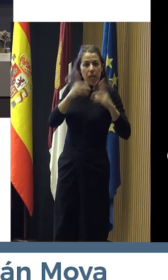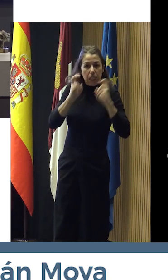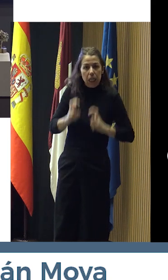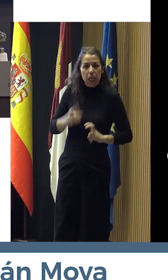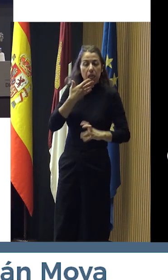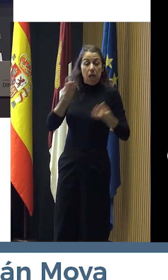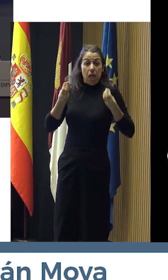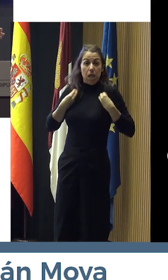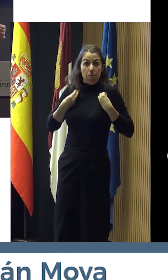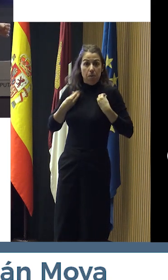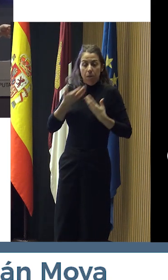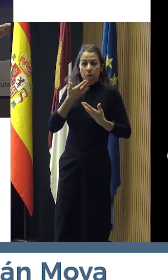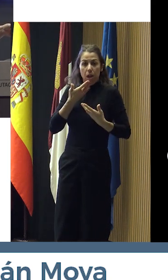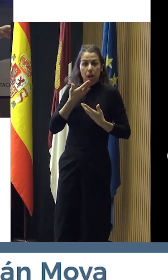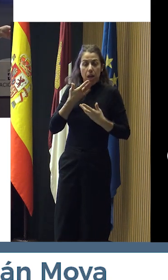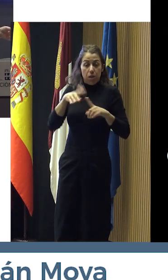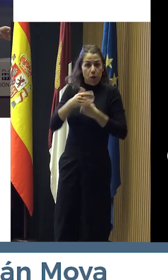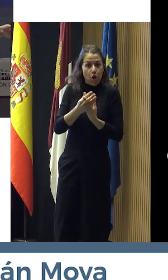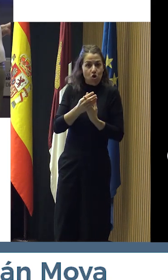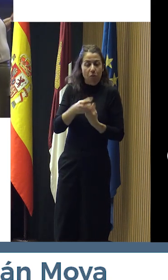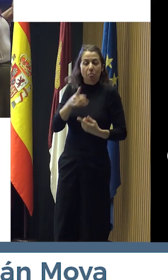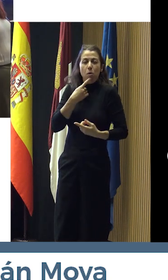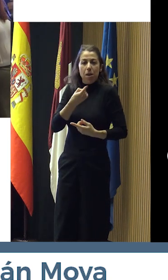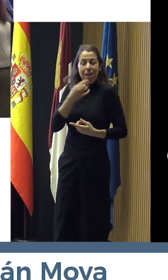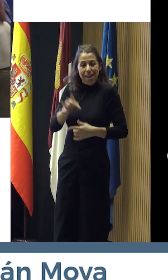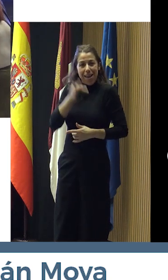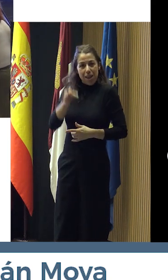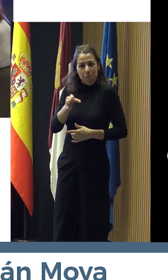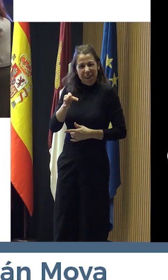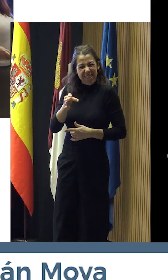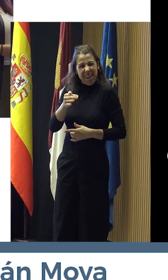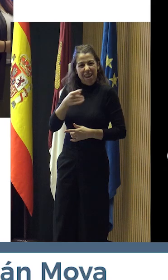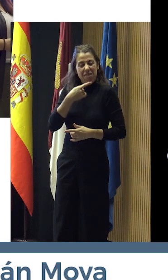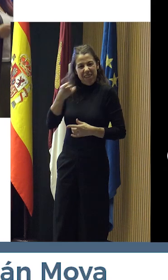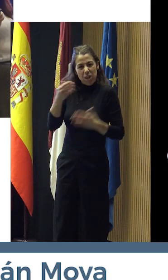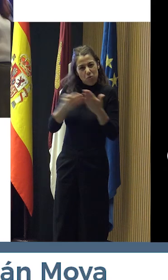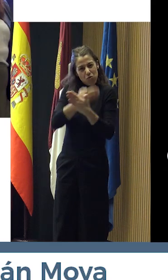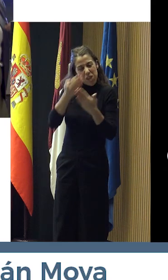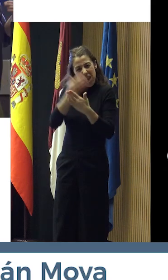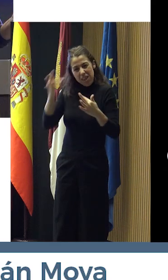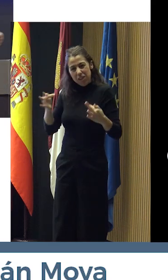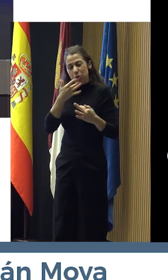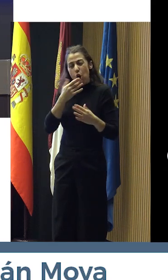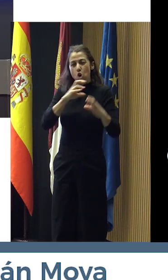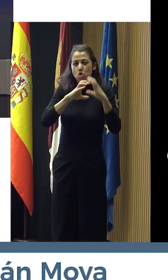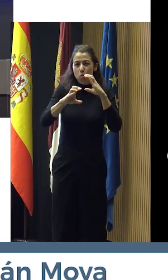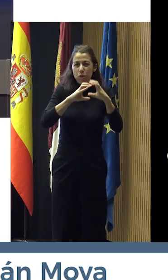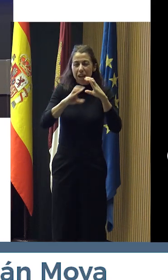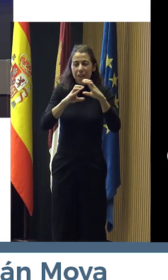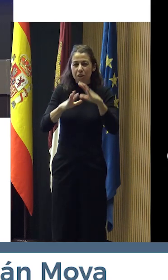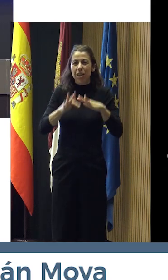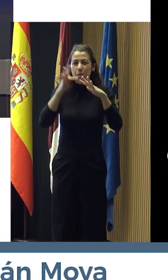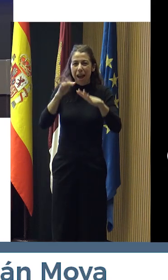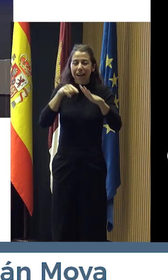viviendo situaciones complicadas y emocionalmente complejas a lo largo de su día, ¿no? Entonces queremos formar en comunicación y